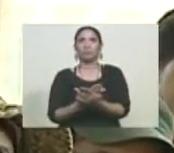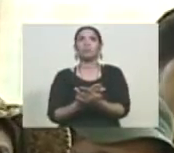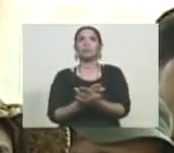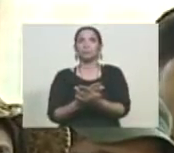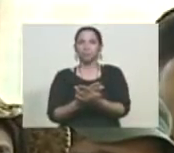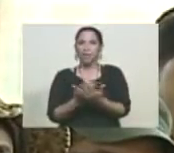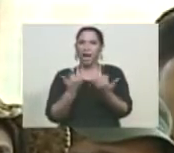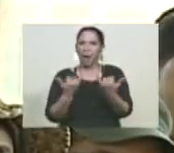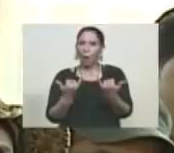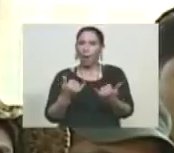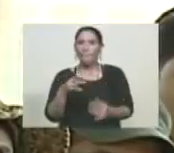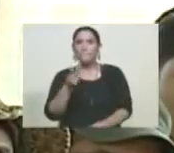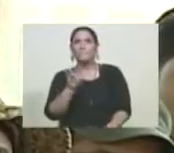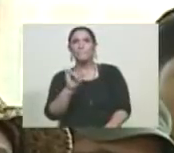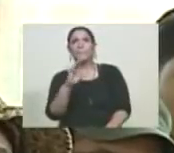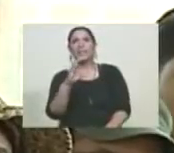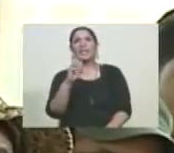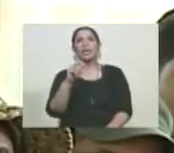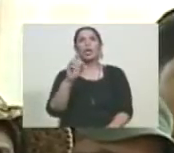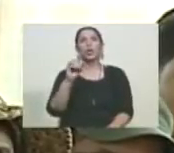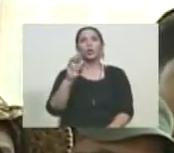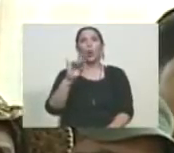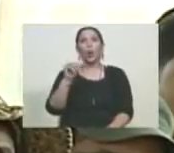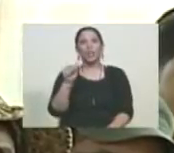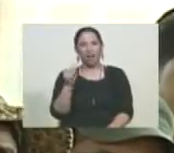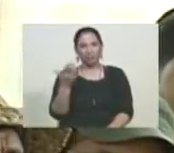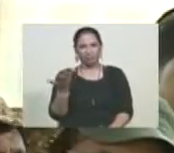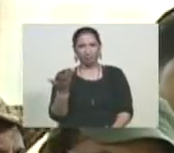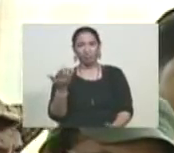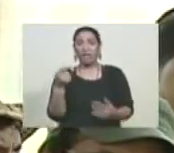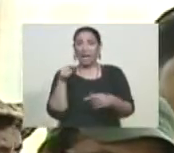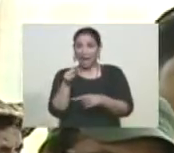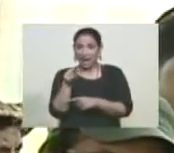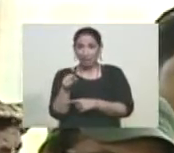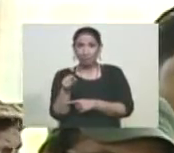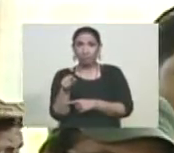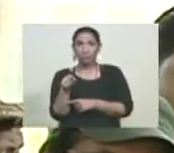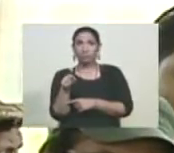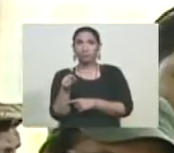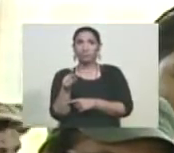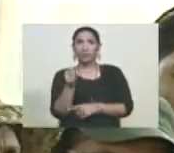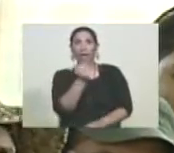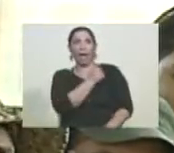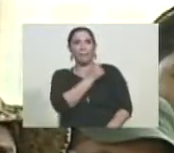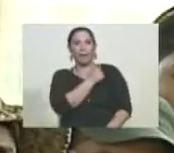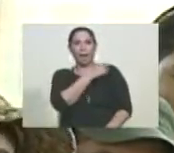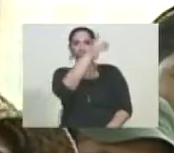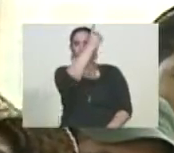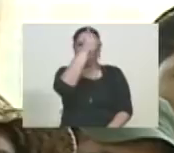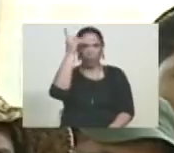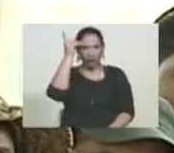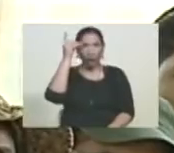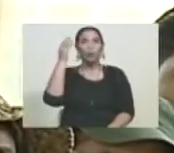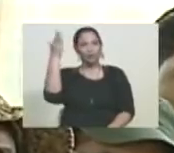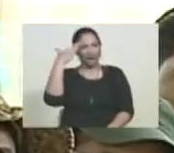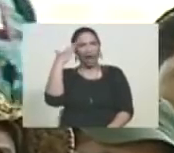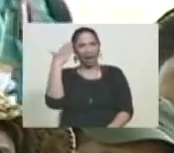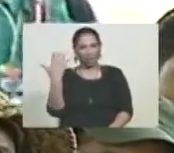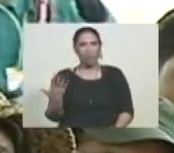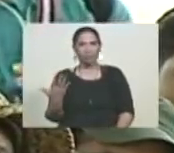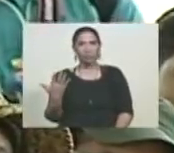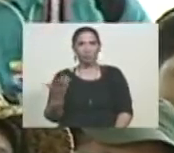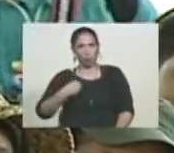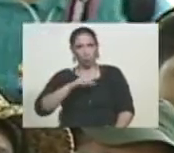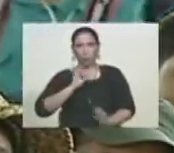de La Victoria. Un caso muy emblemático. Como el camarada Diosdado Cabello, a tener conocimiento, igual,